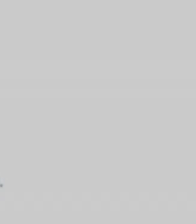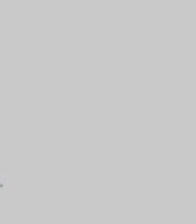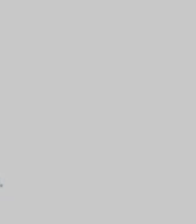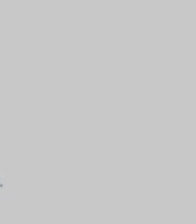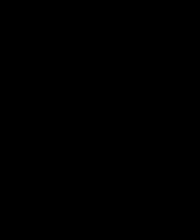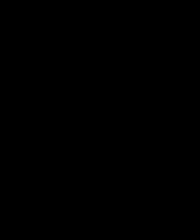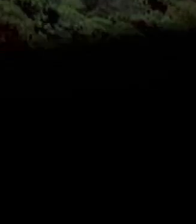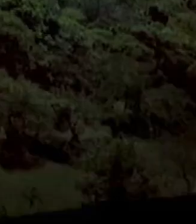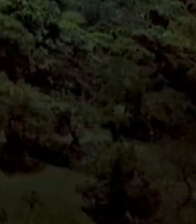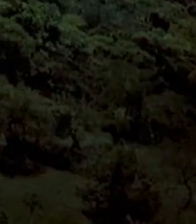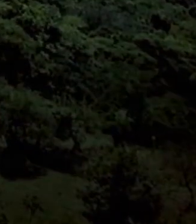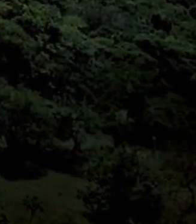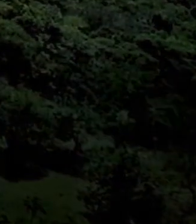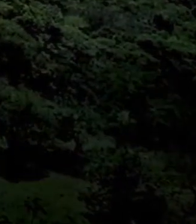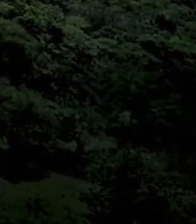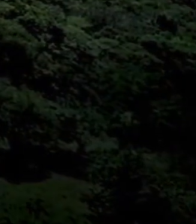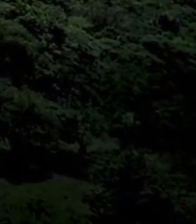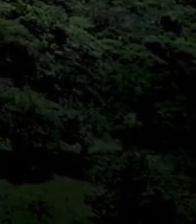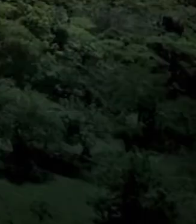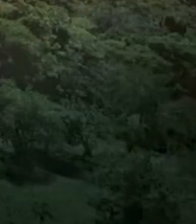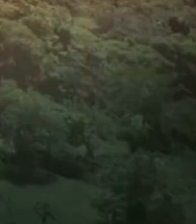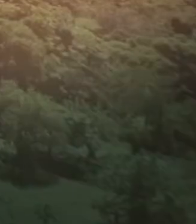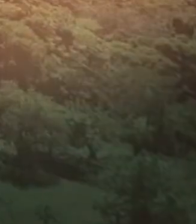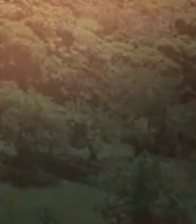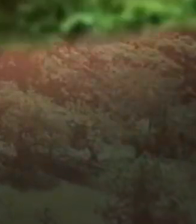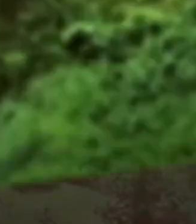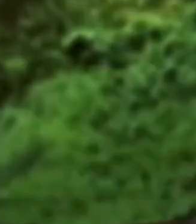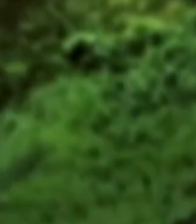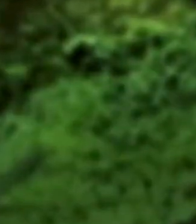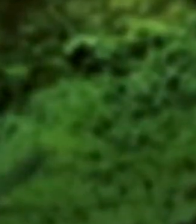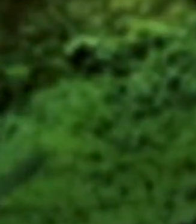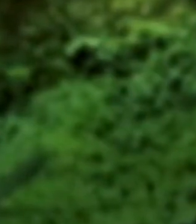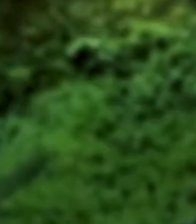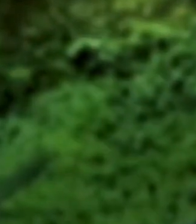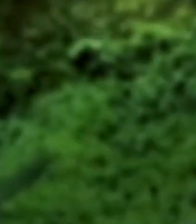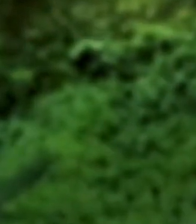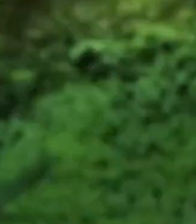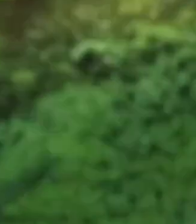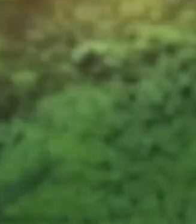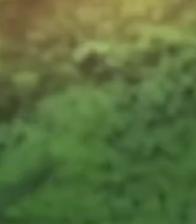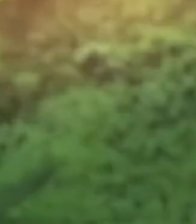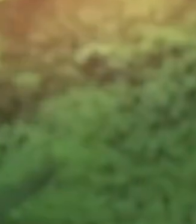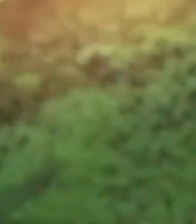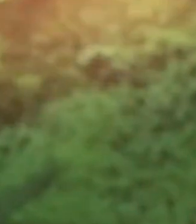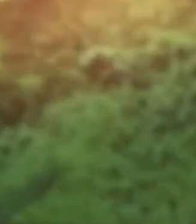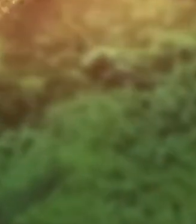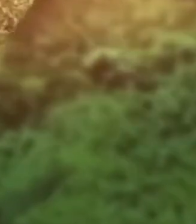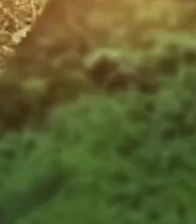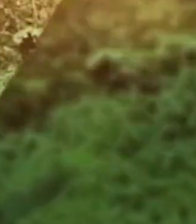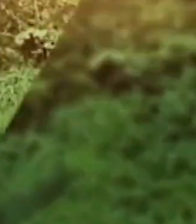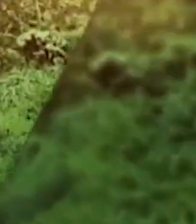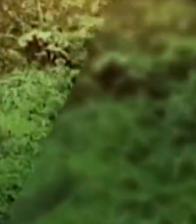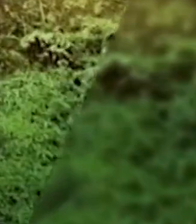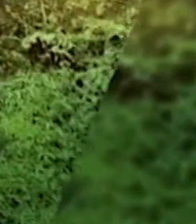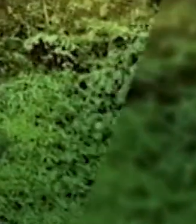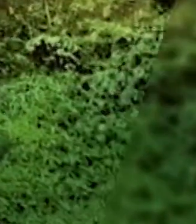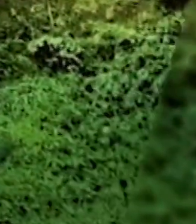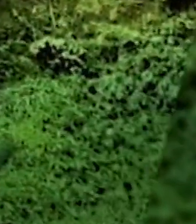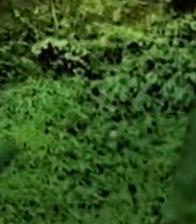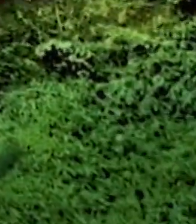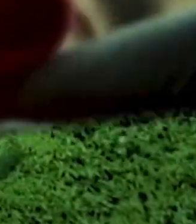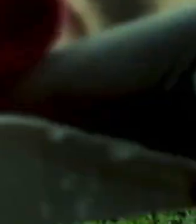ahí, debe plantear un periodo de incubación de por lo menos 7 años. Entre tanto, la directora de la unidad administradora del